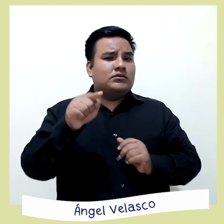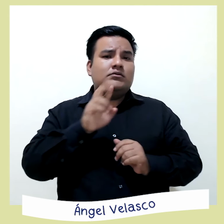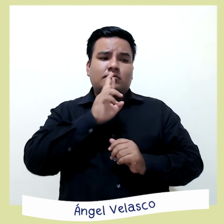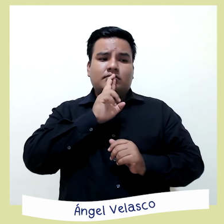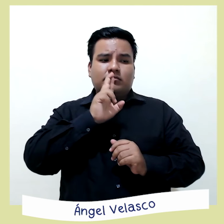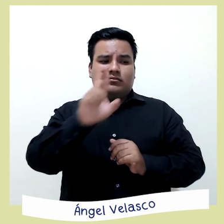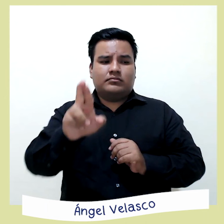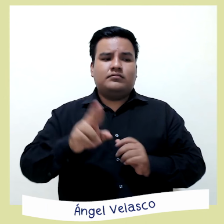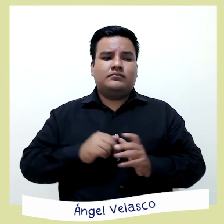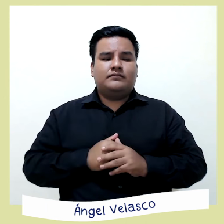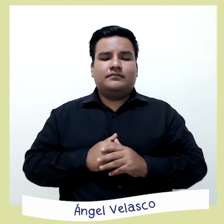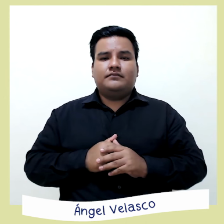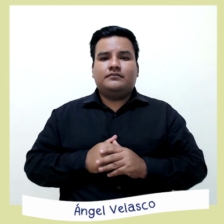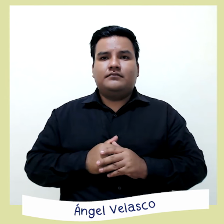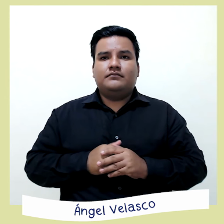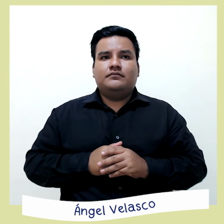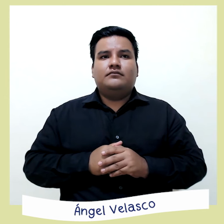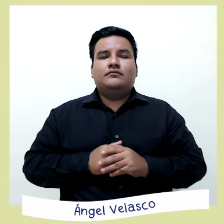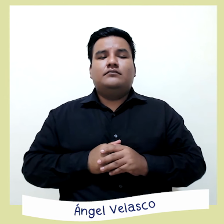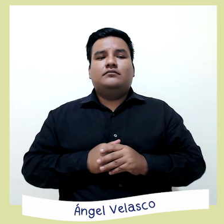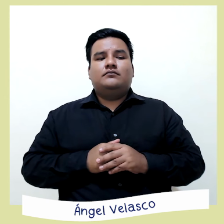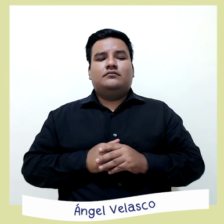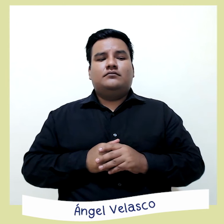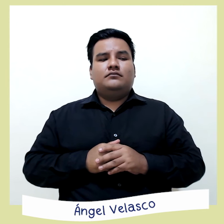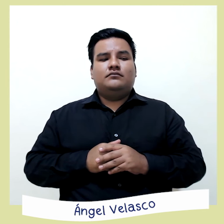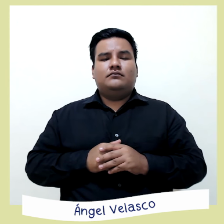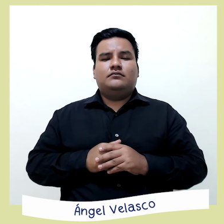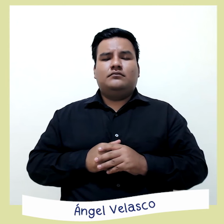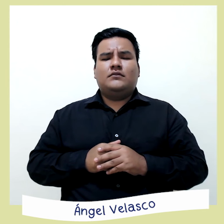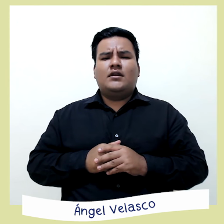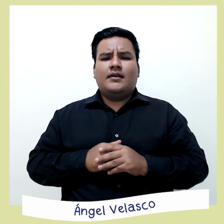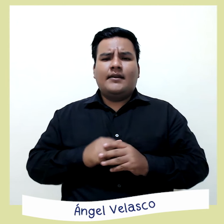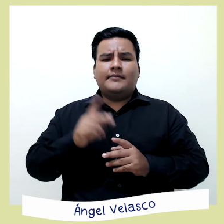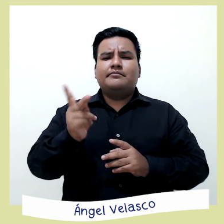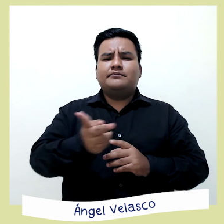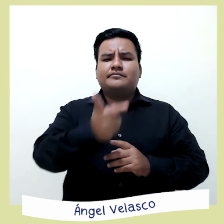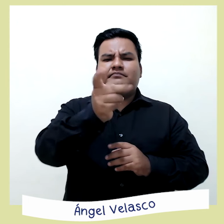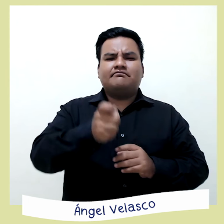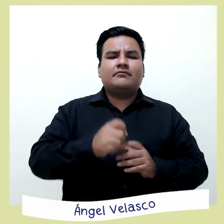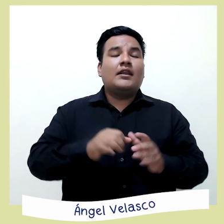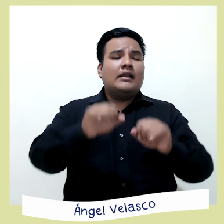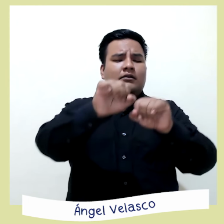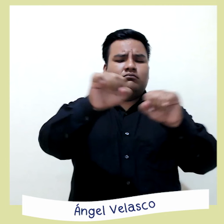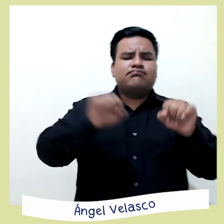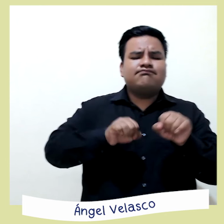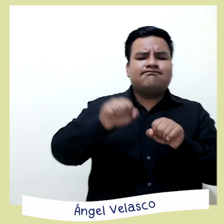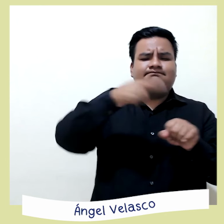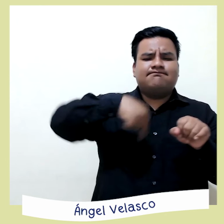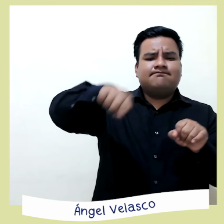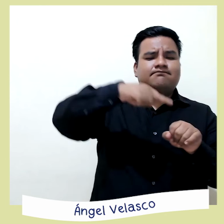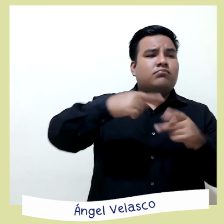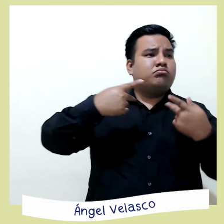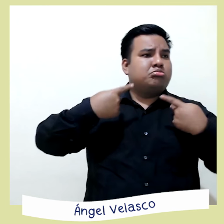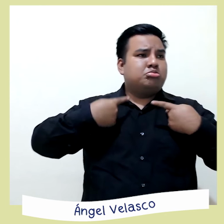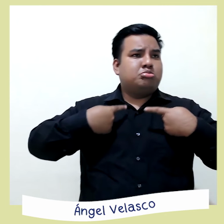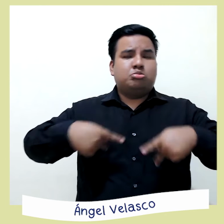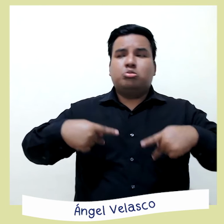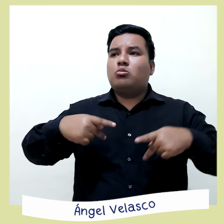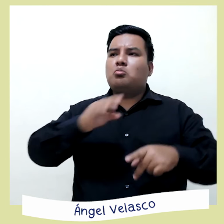bloque en que sería una pregunta general que queremos que ustedes tres contesten.